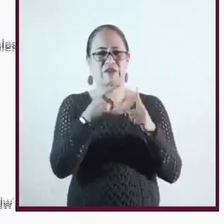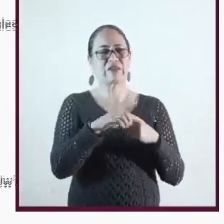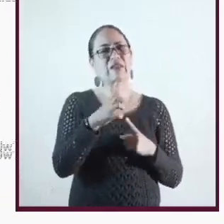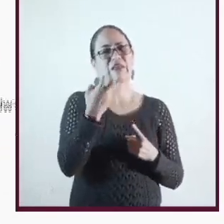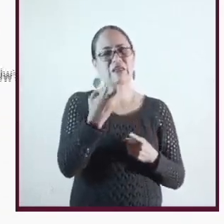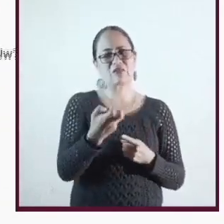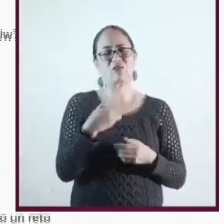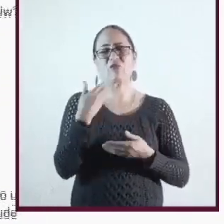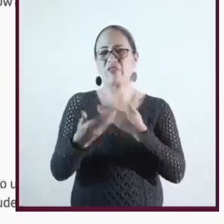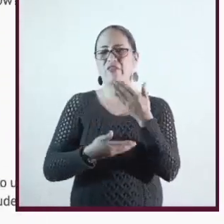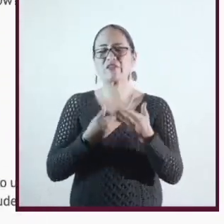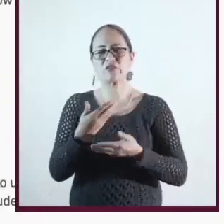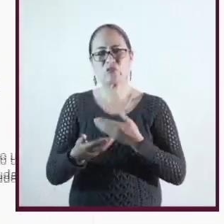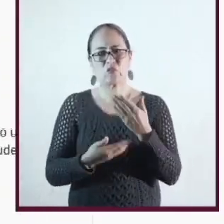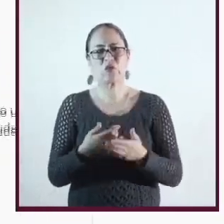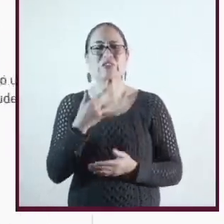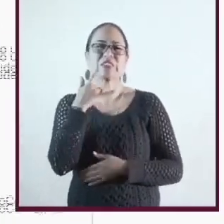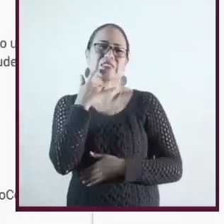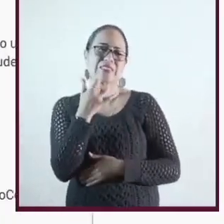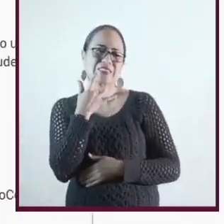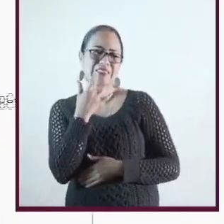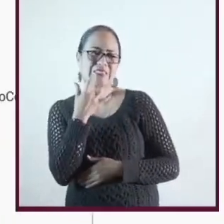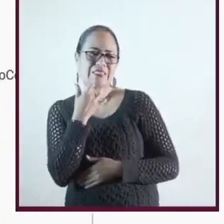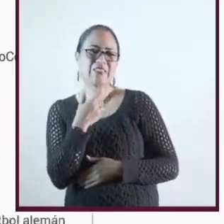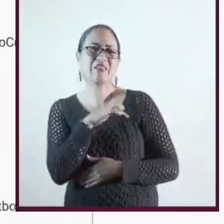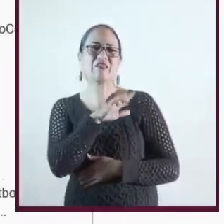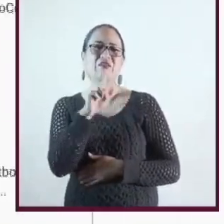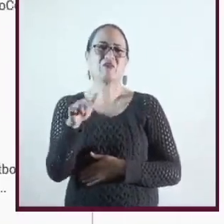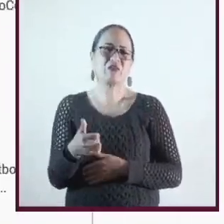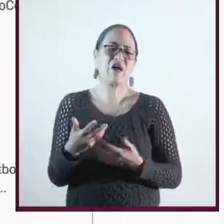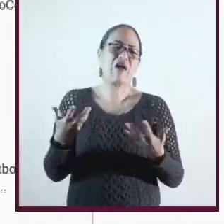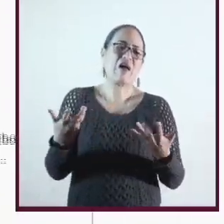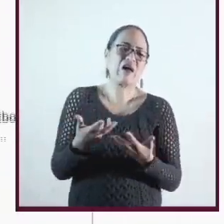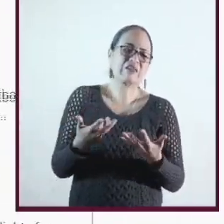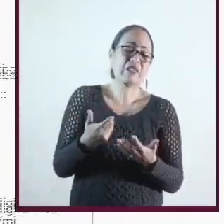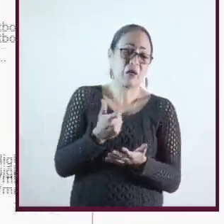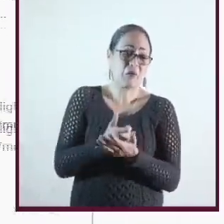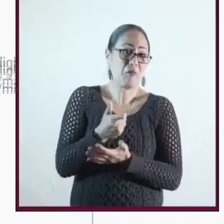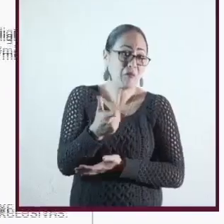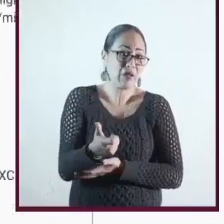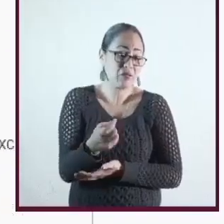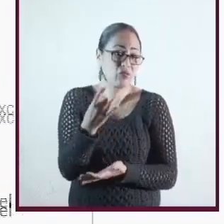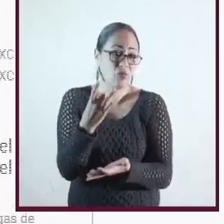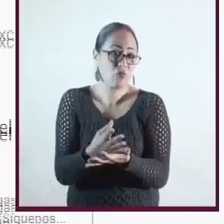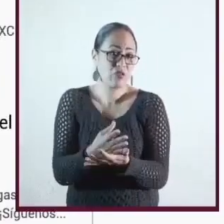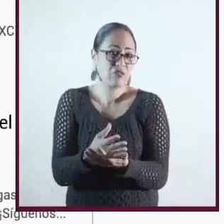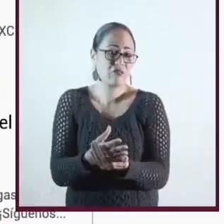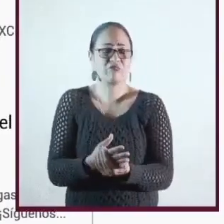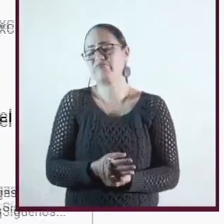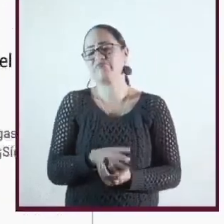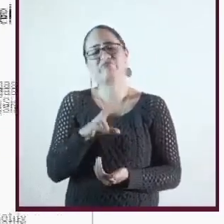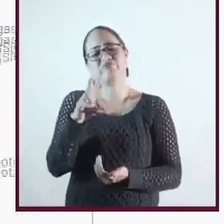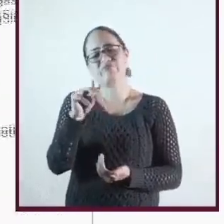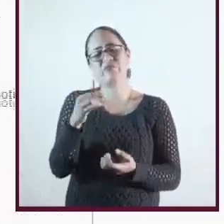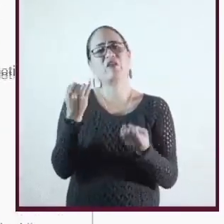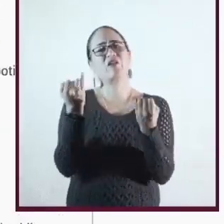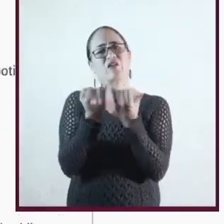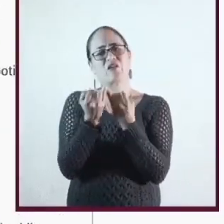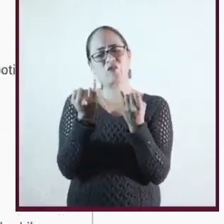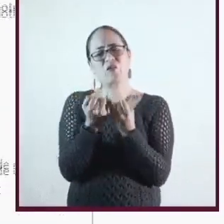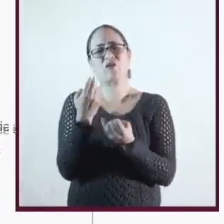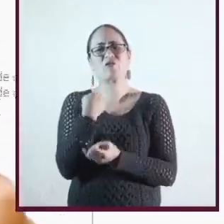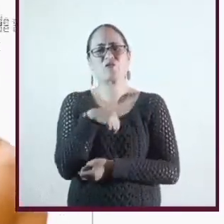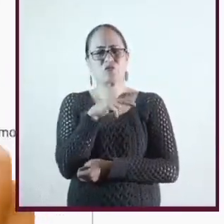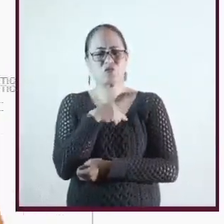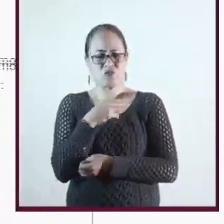masiva hay un precio que pagar por la diversión y el entretenimiento. El precio deja de ser solo monetario. El